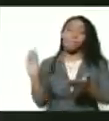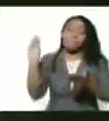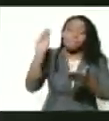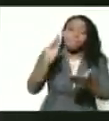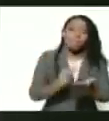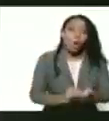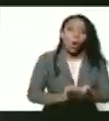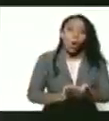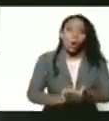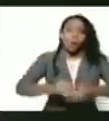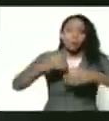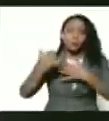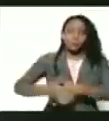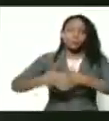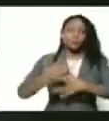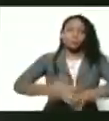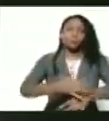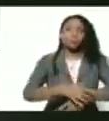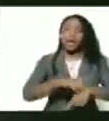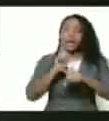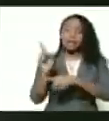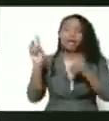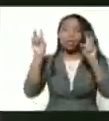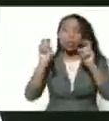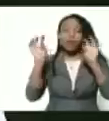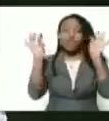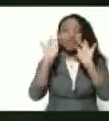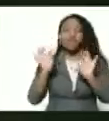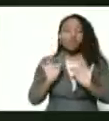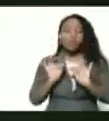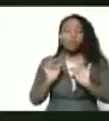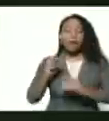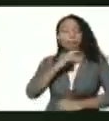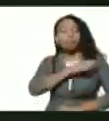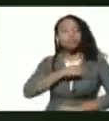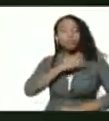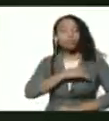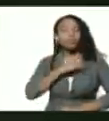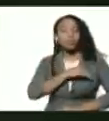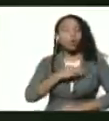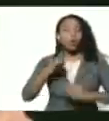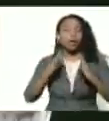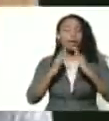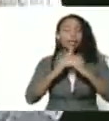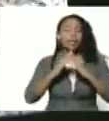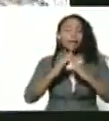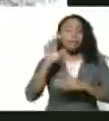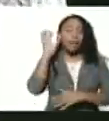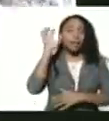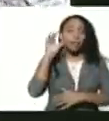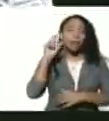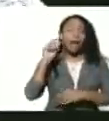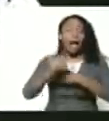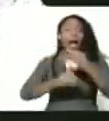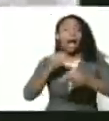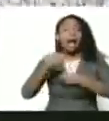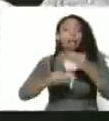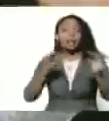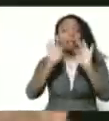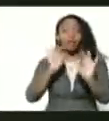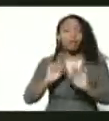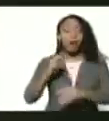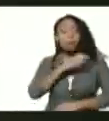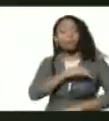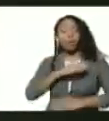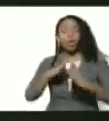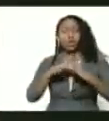incorporemos militantemente en esa nueva fase de la misión, de la gran misión Hogares de la Patria, para hacer brillar esta misión por todos